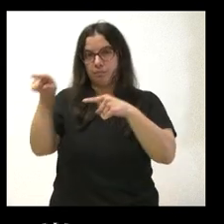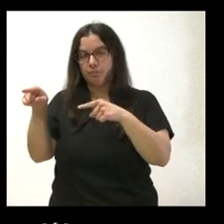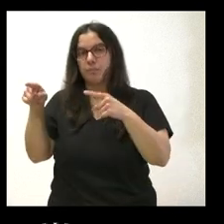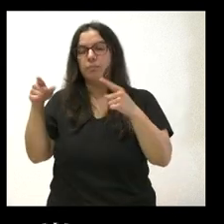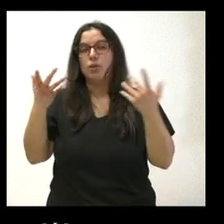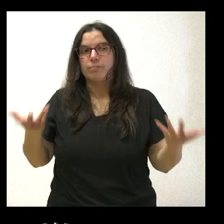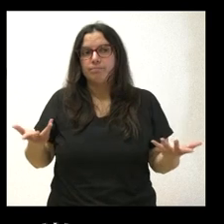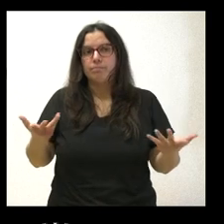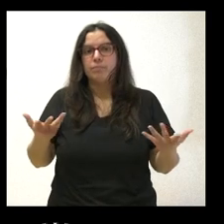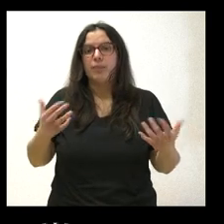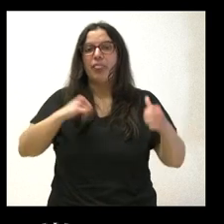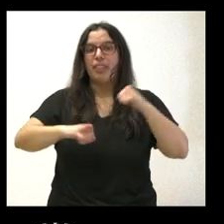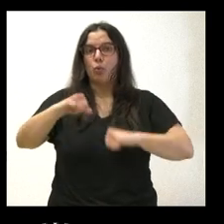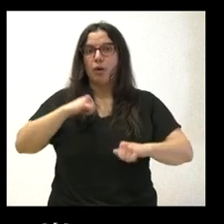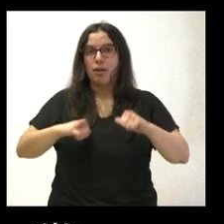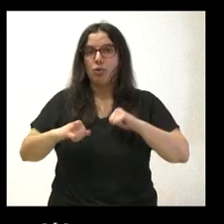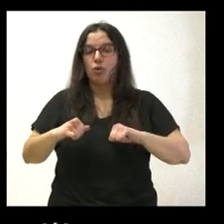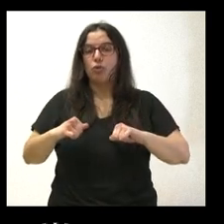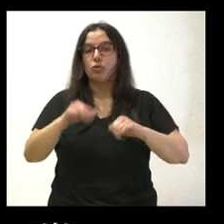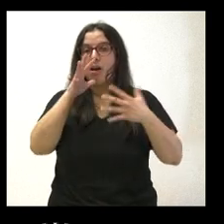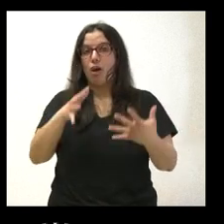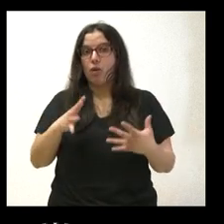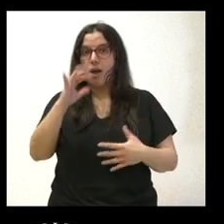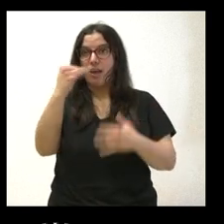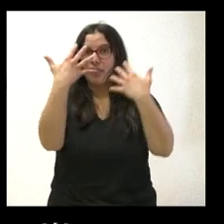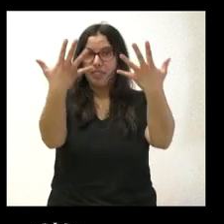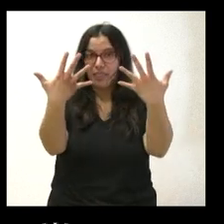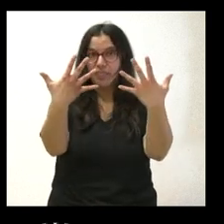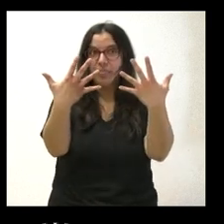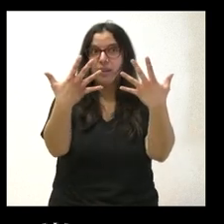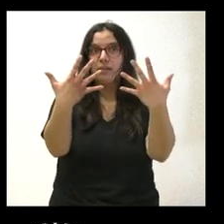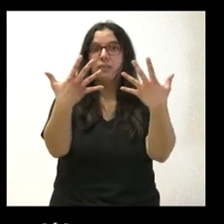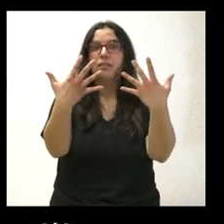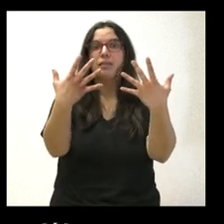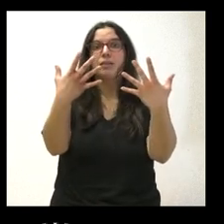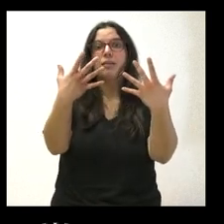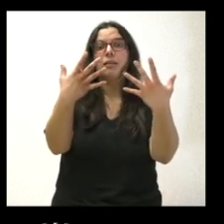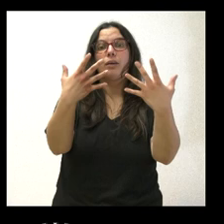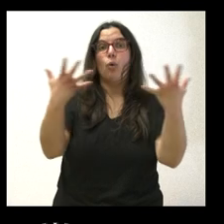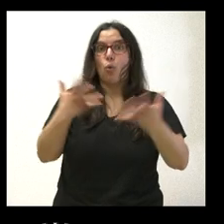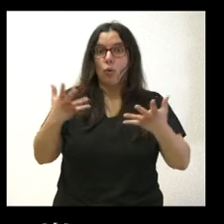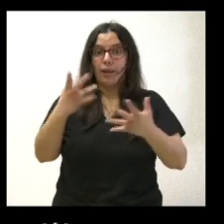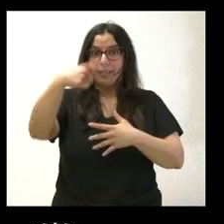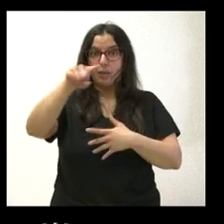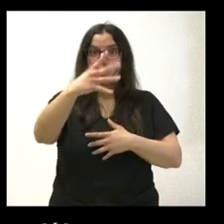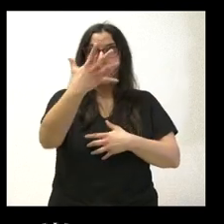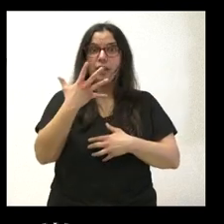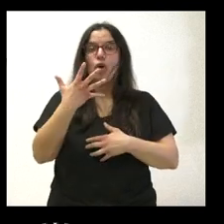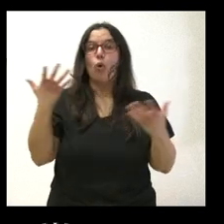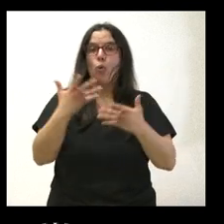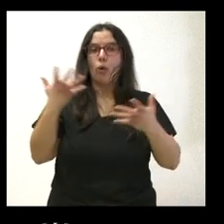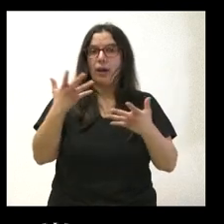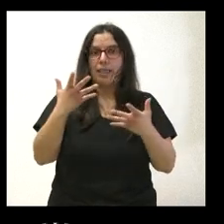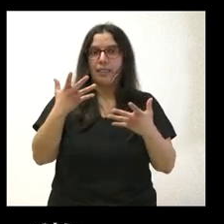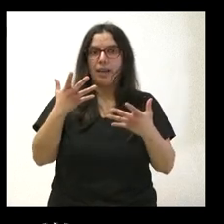de los 10 cirujanos que que hay actualmente la mitad no pueden atender a las urgencias porque son mayores para realizar